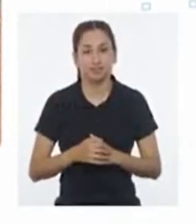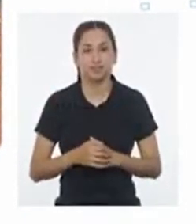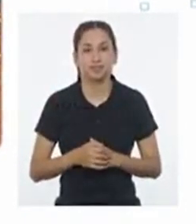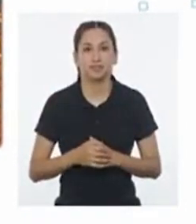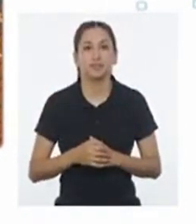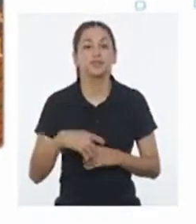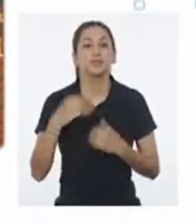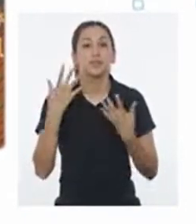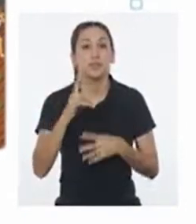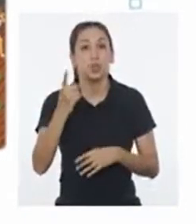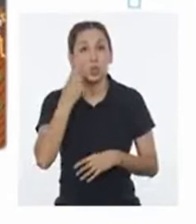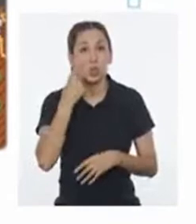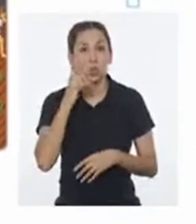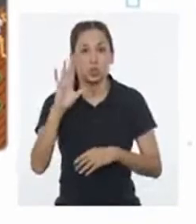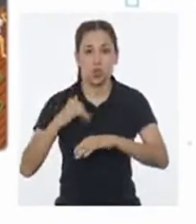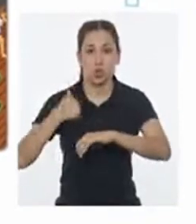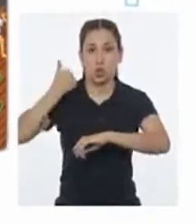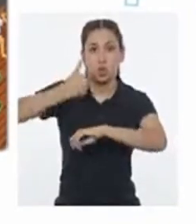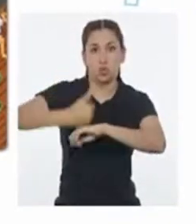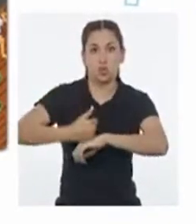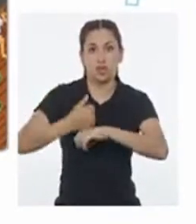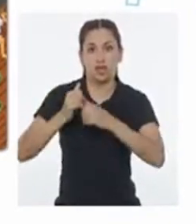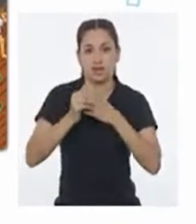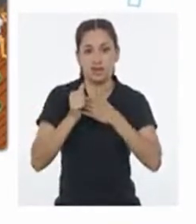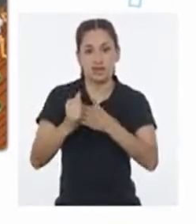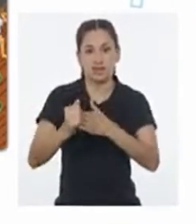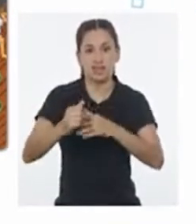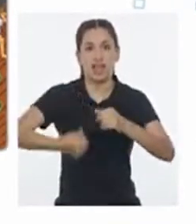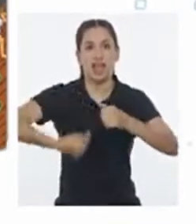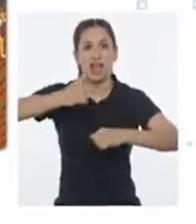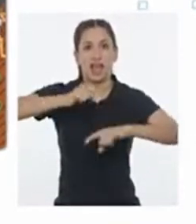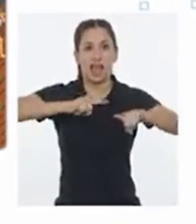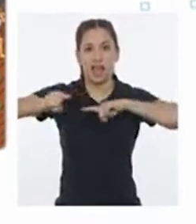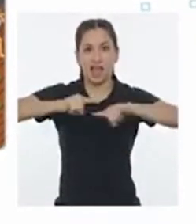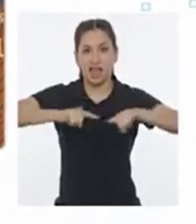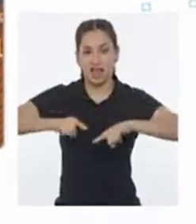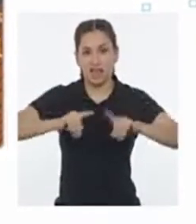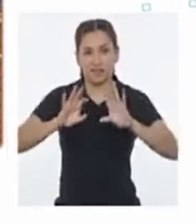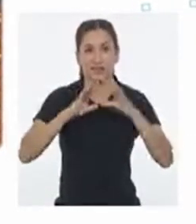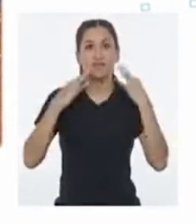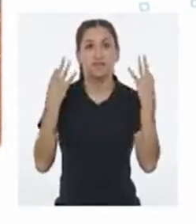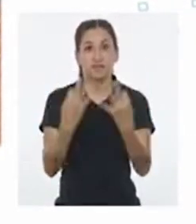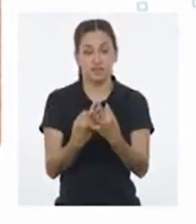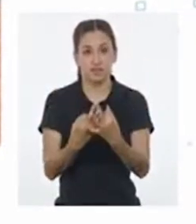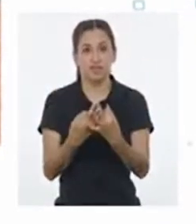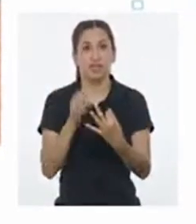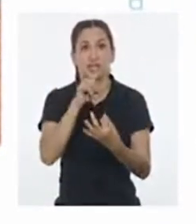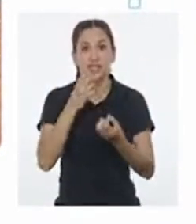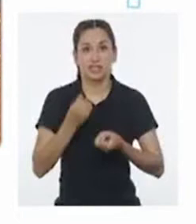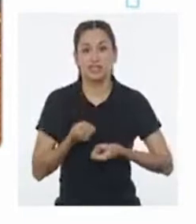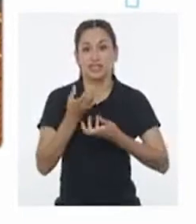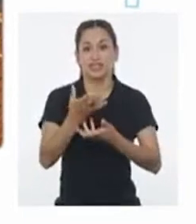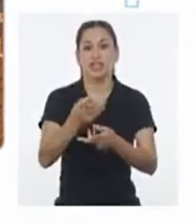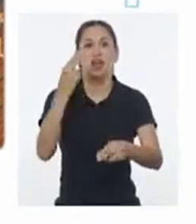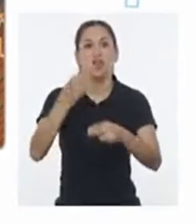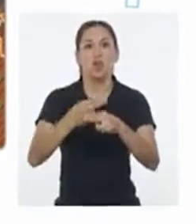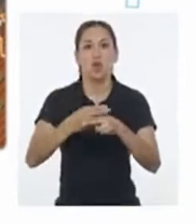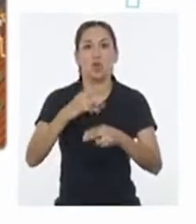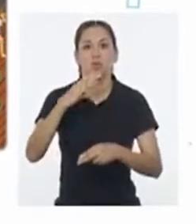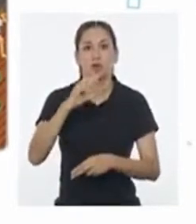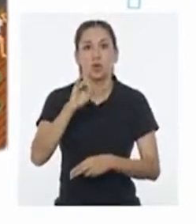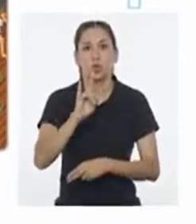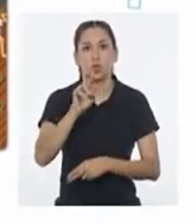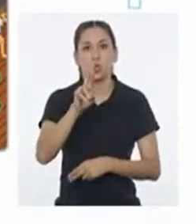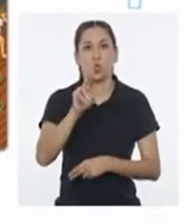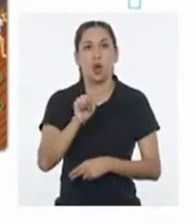cercanos. Reconocían la autoridad de guía y jefe en sus descendientes, a los que les daba el nombre